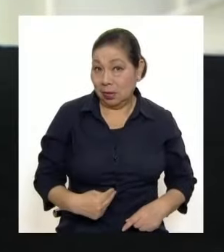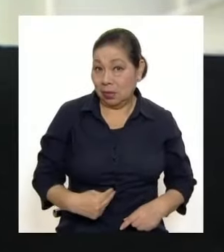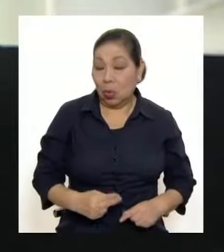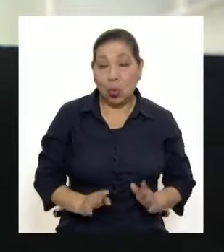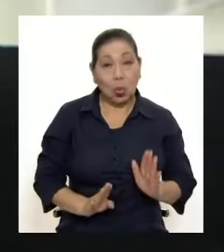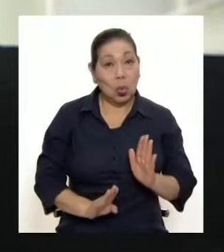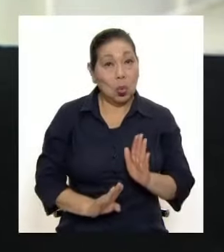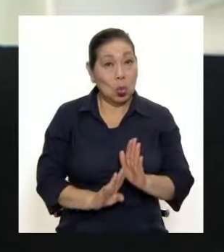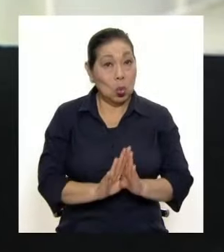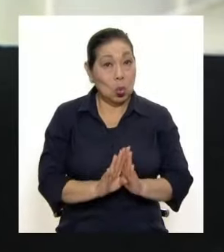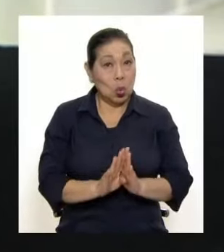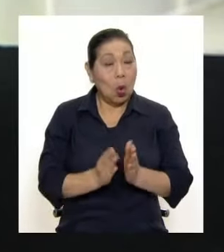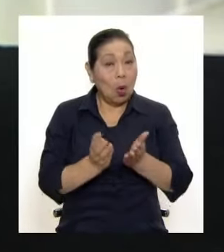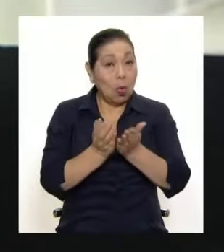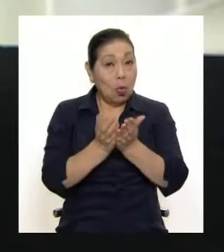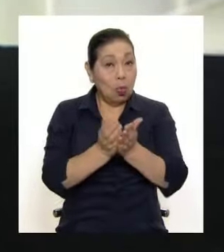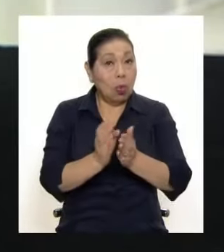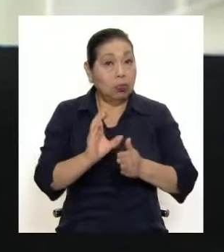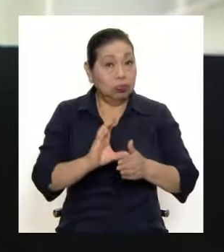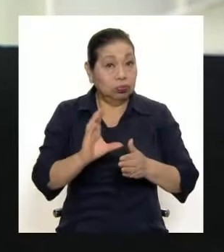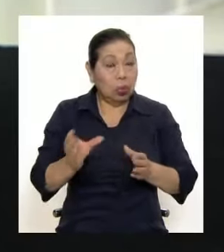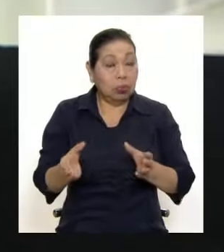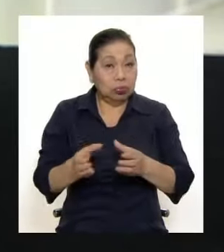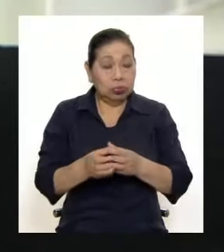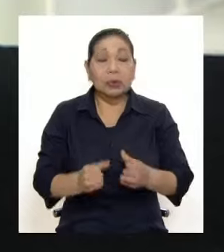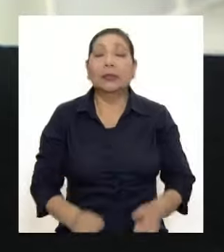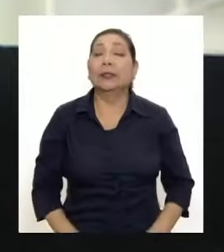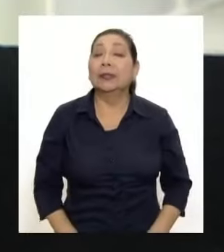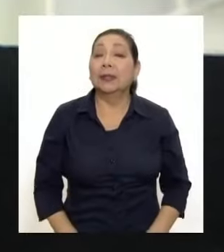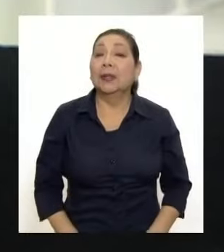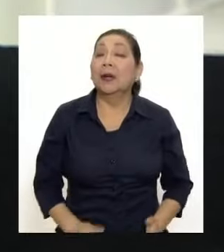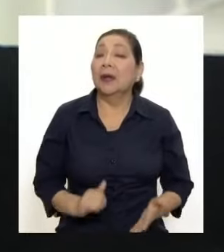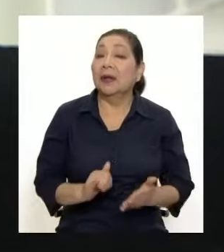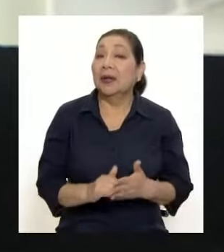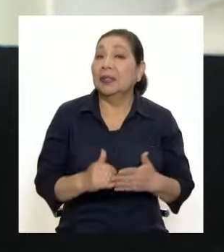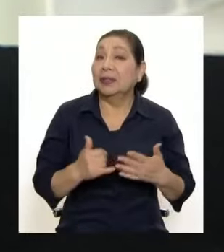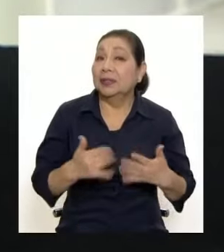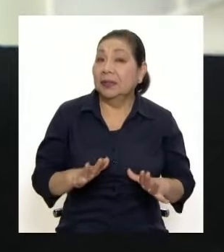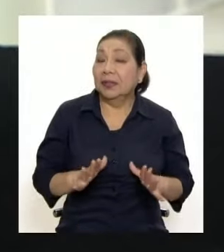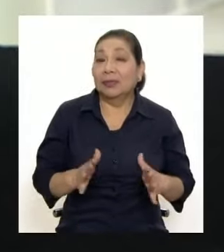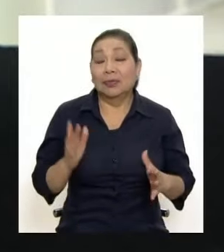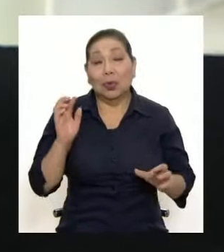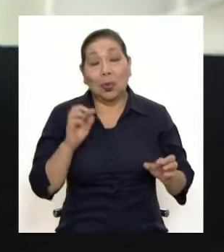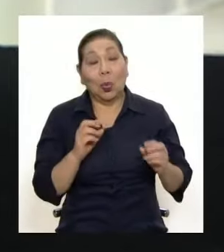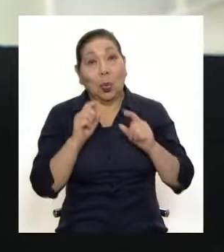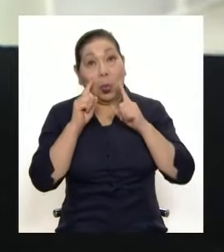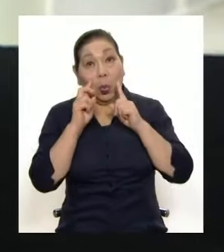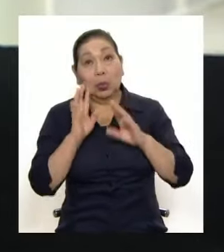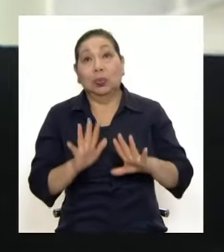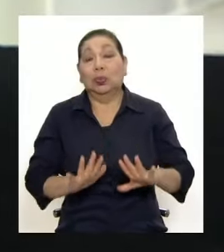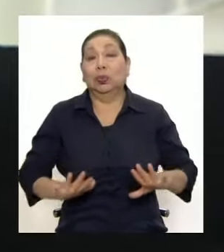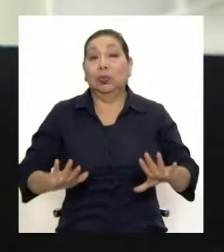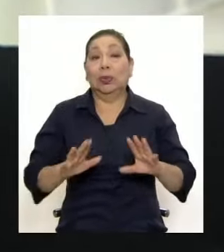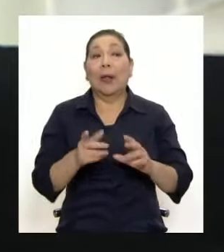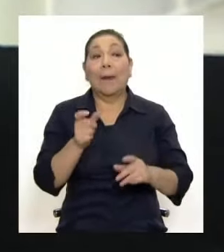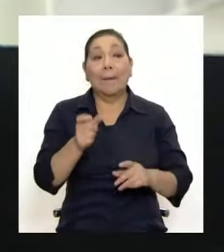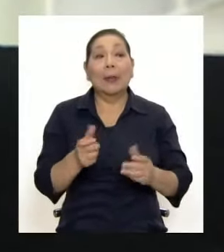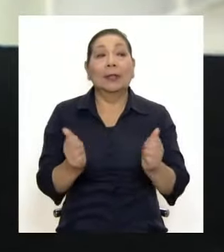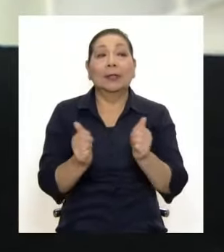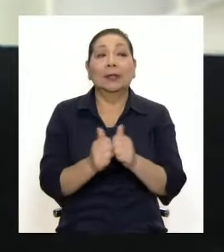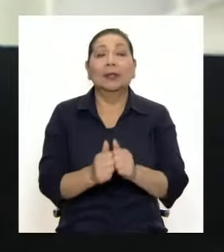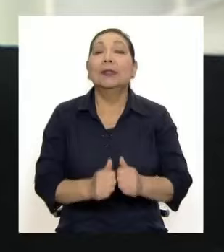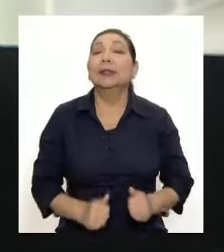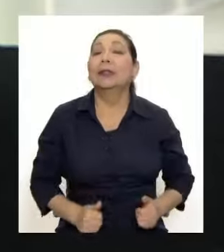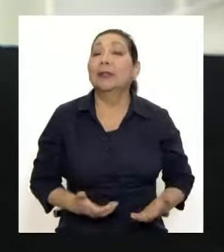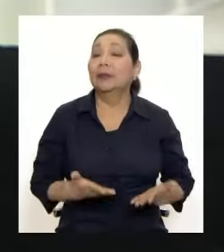realce a lo que es el puerto de chancay El megapuerto en realidad y que ya sin duda ha despertado el interés de sus padres no en